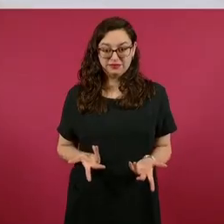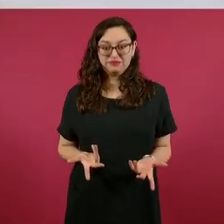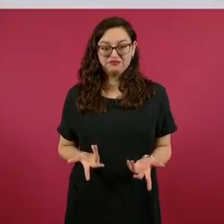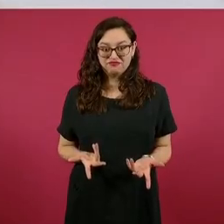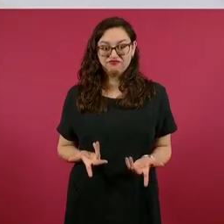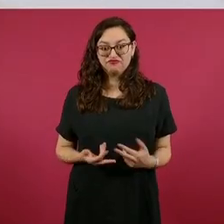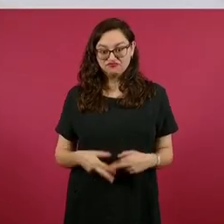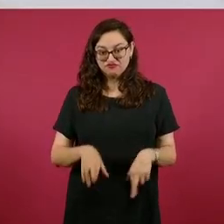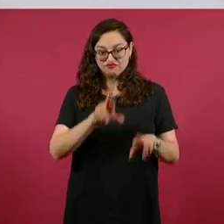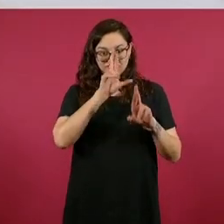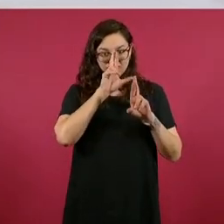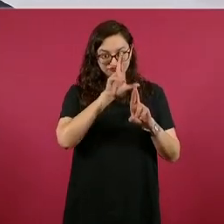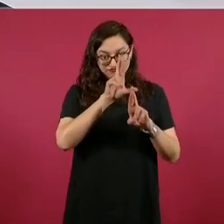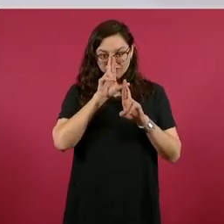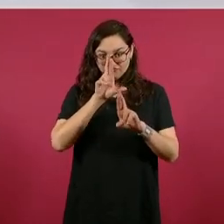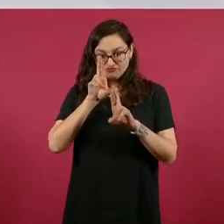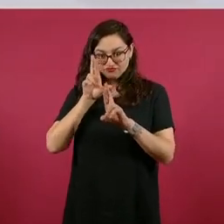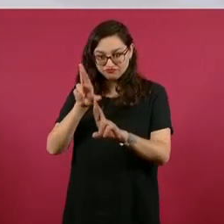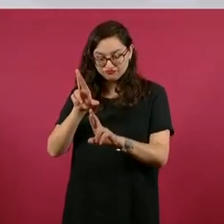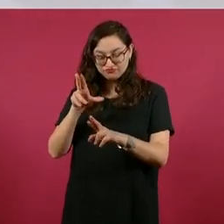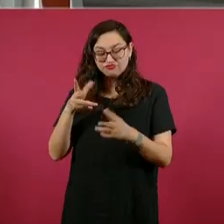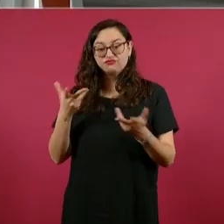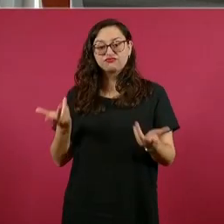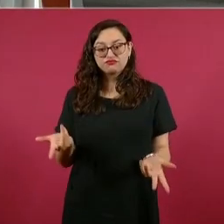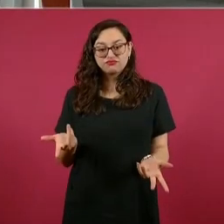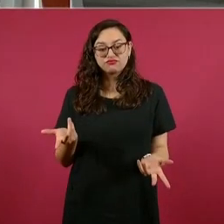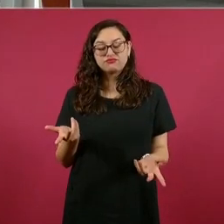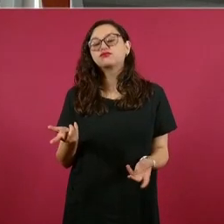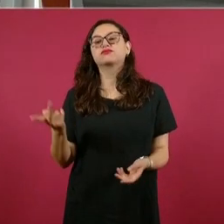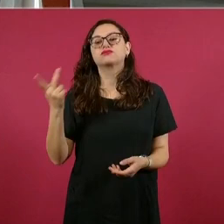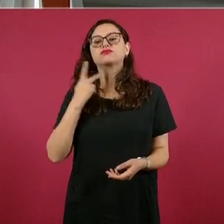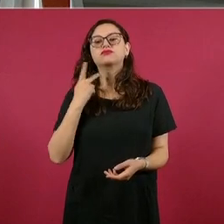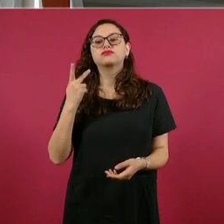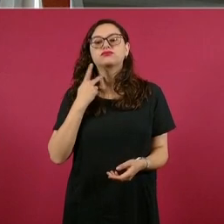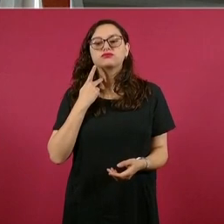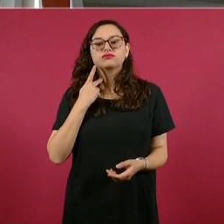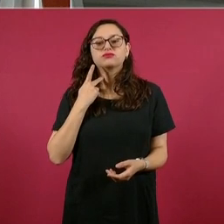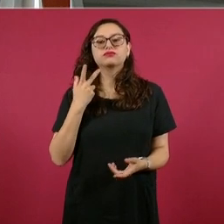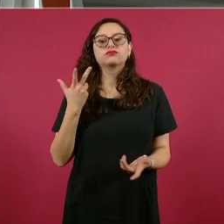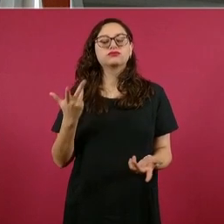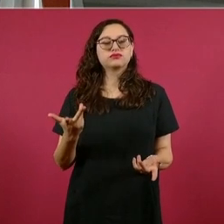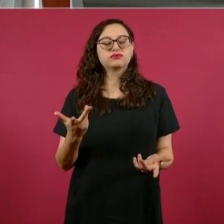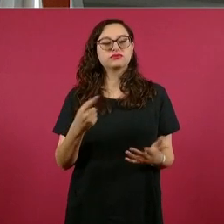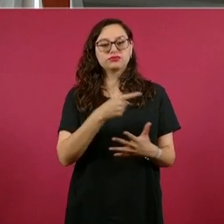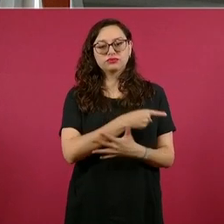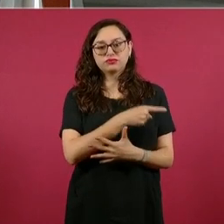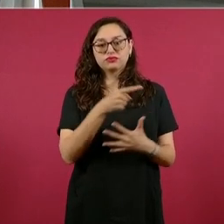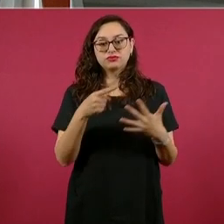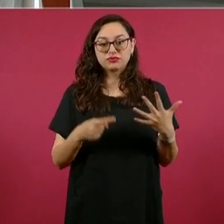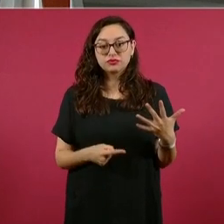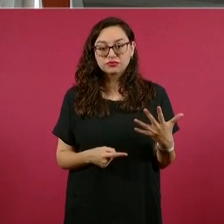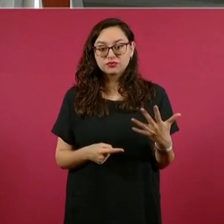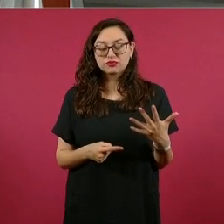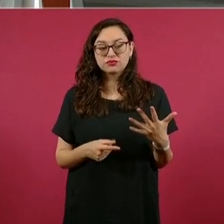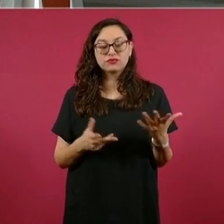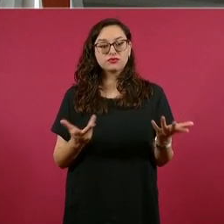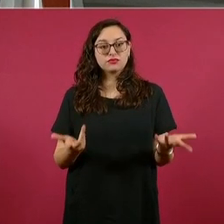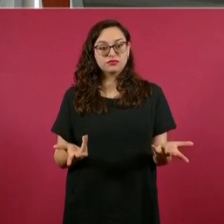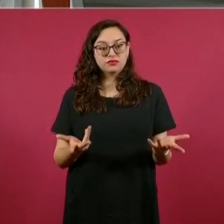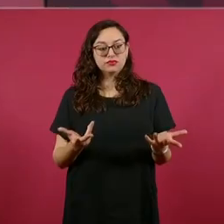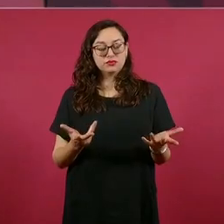El caso de nosotros, la política exterior está definida en el